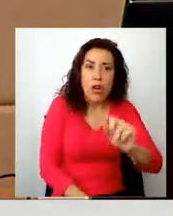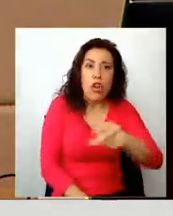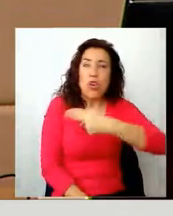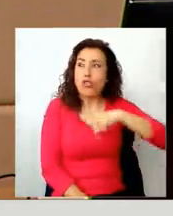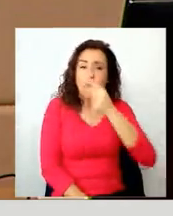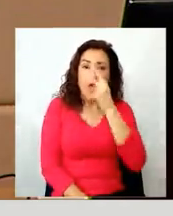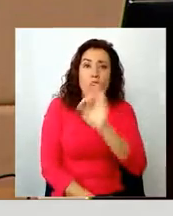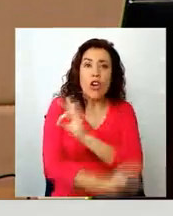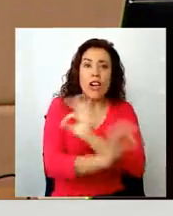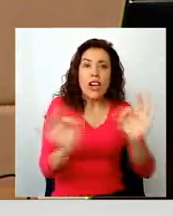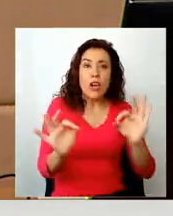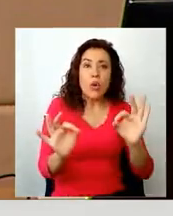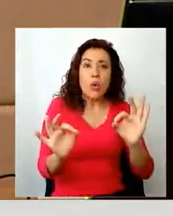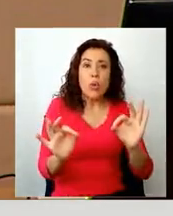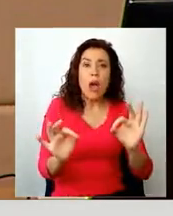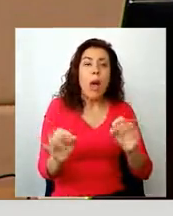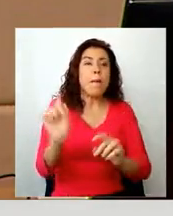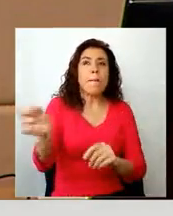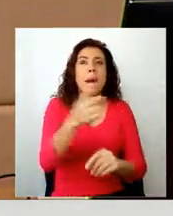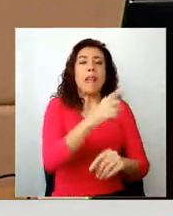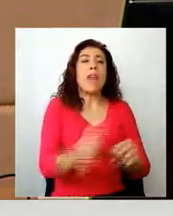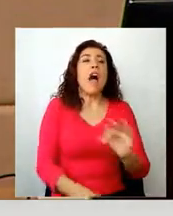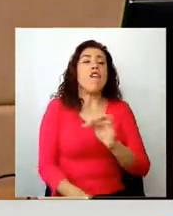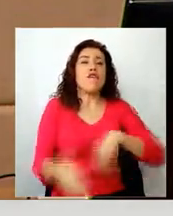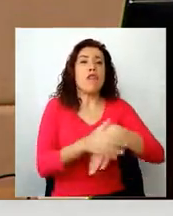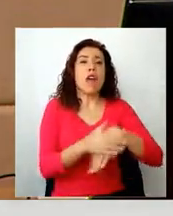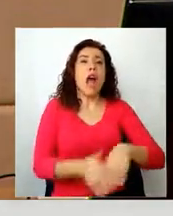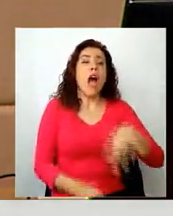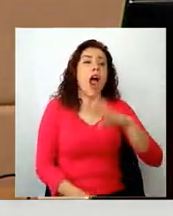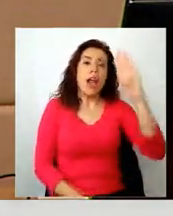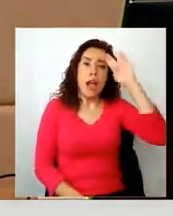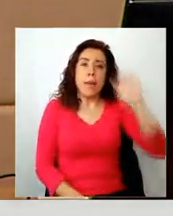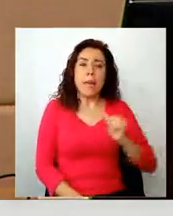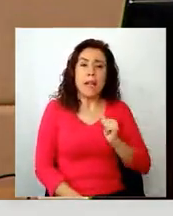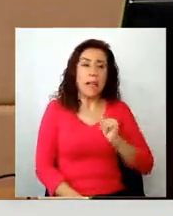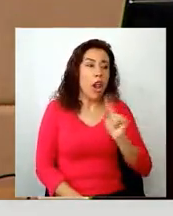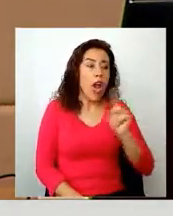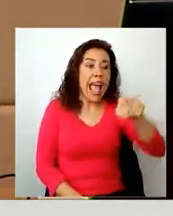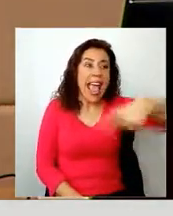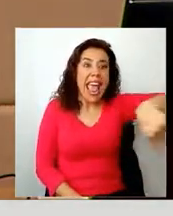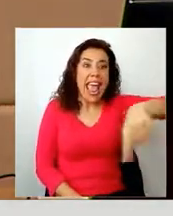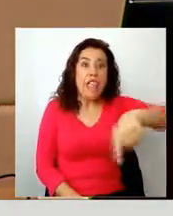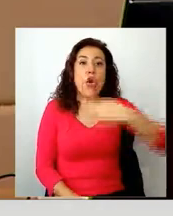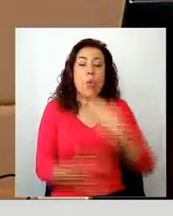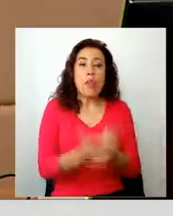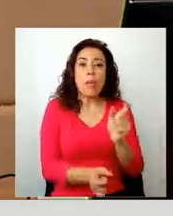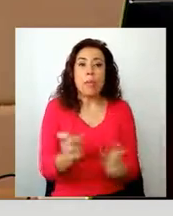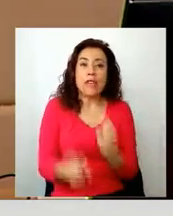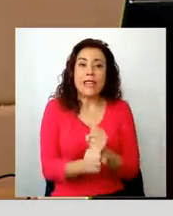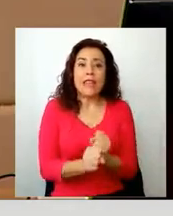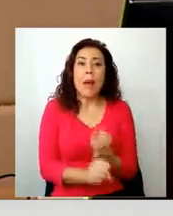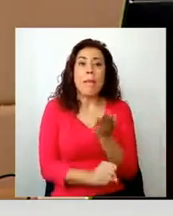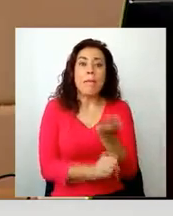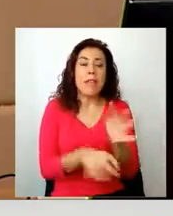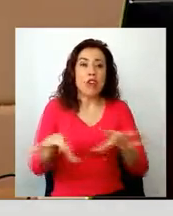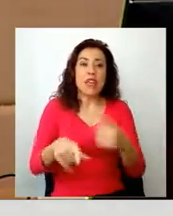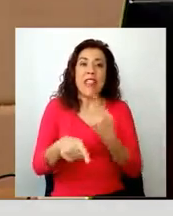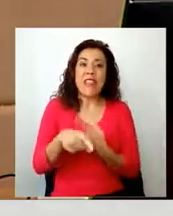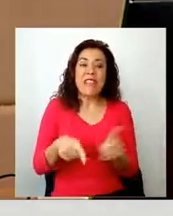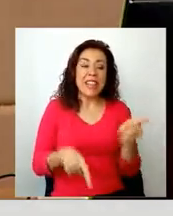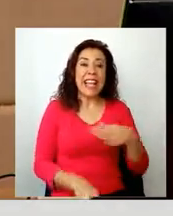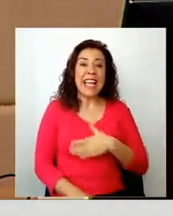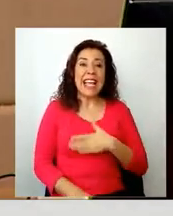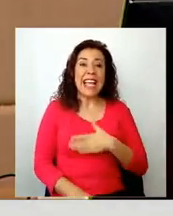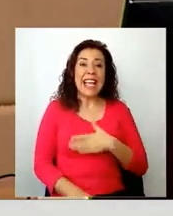a las fuerzas policiales de las calles fueron ellos pero ahora cuando los trabajadores piden una cosa distinta a la que ellos quieren no